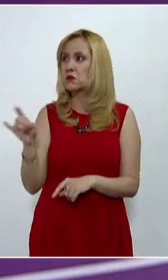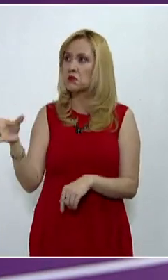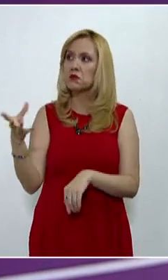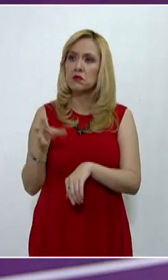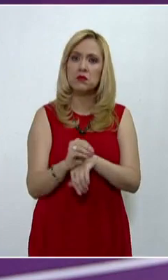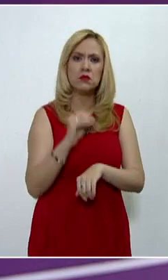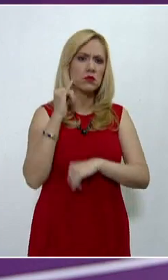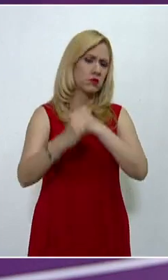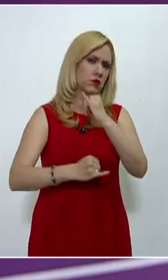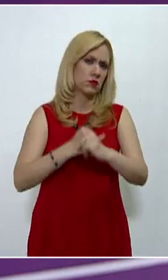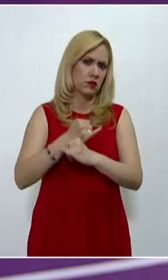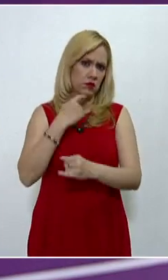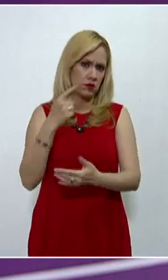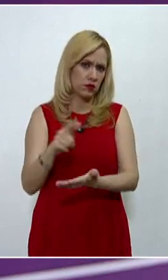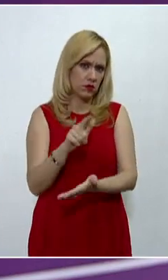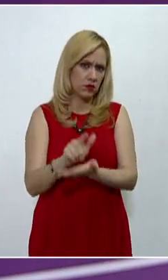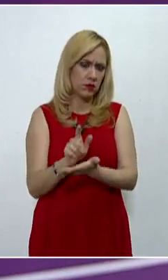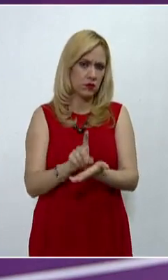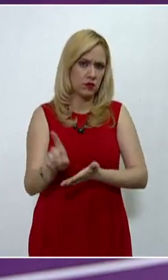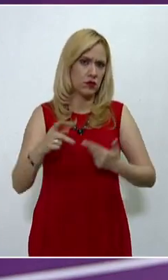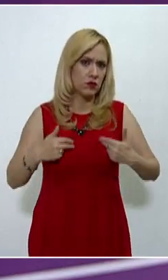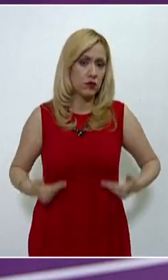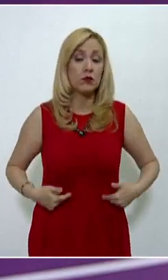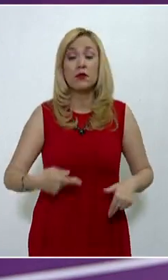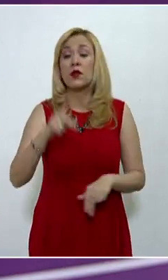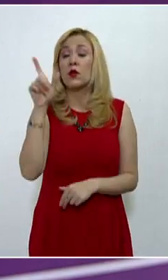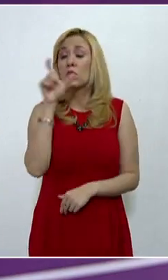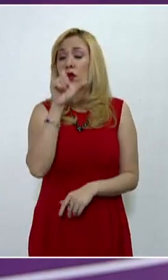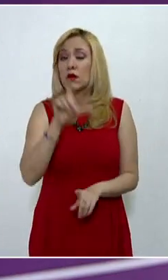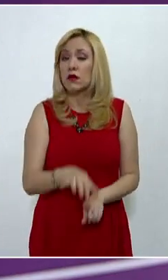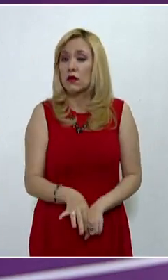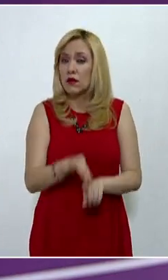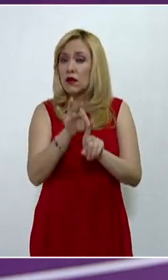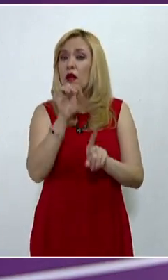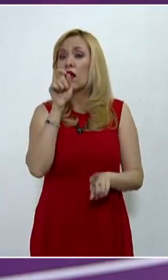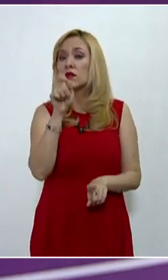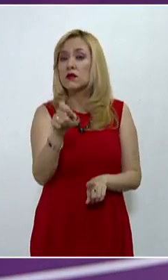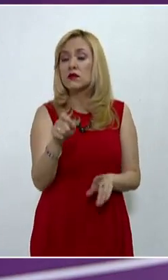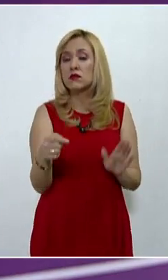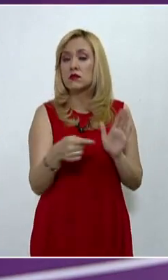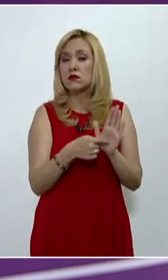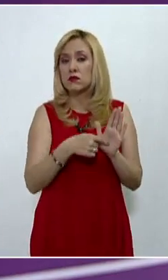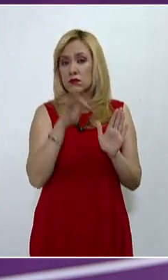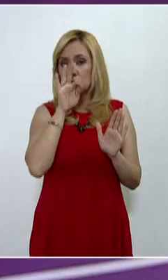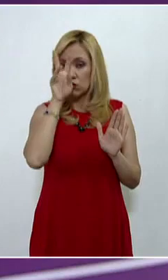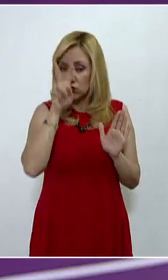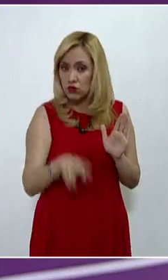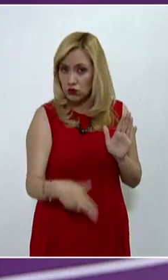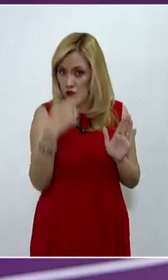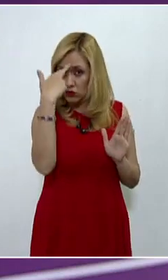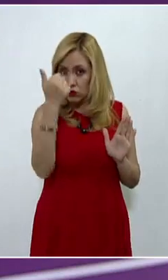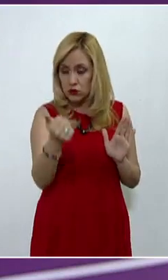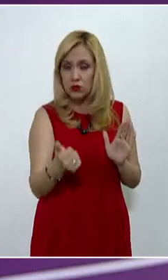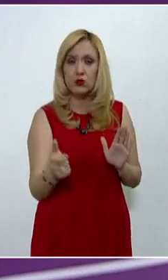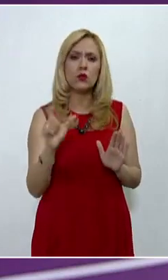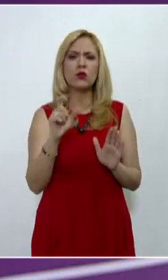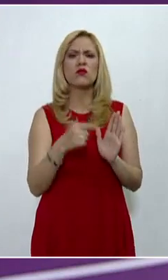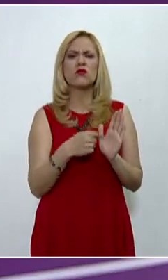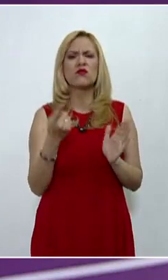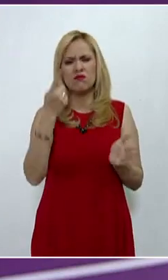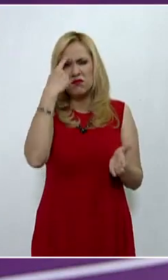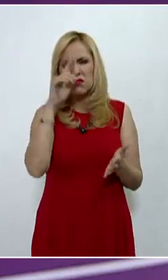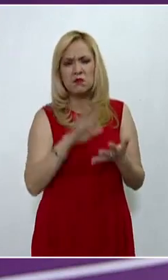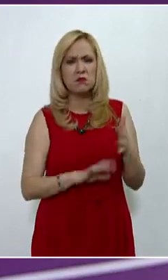estándares internacionales de derechos humanos, pero siempre y cuando sea una figura acotada. Fundamentalmente lo que permite la